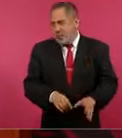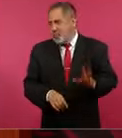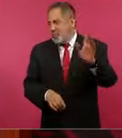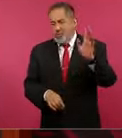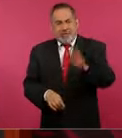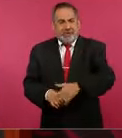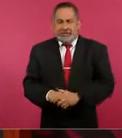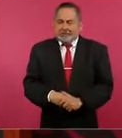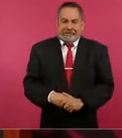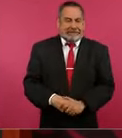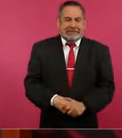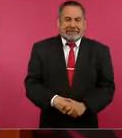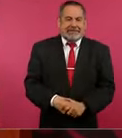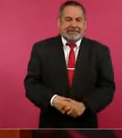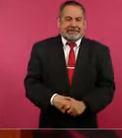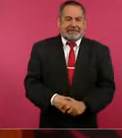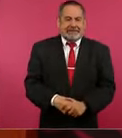Sí.